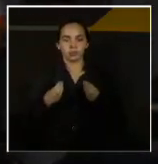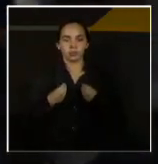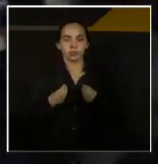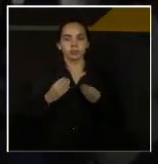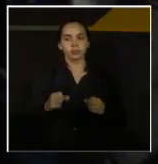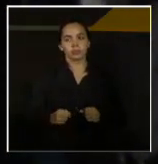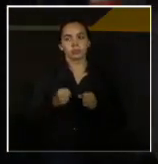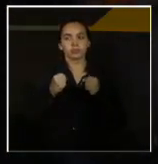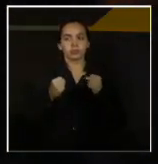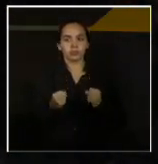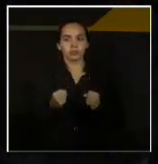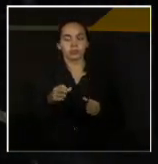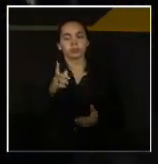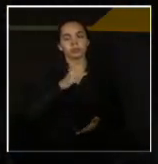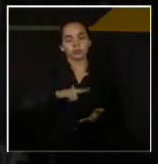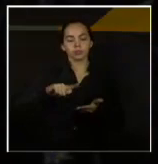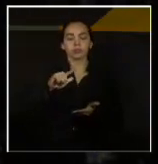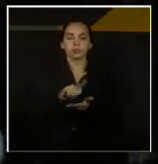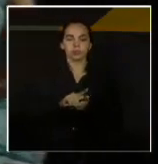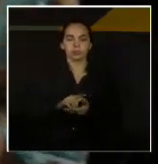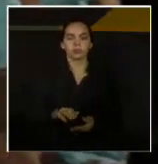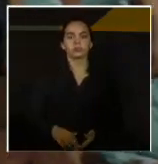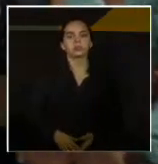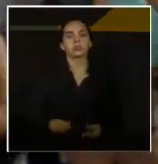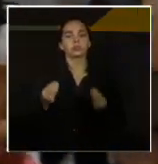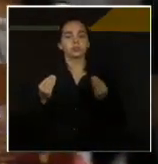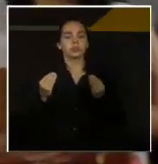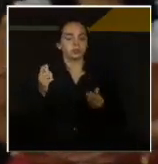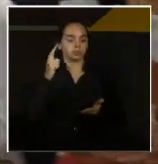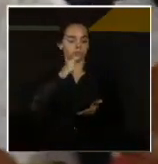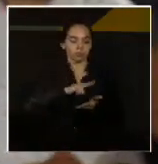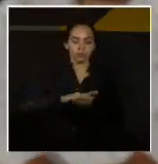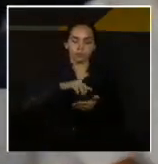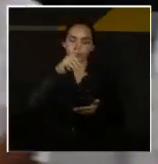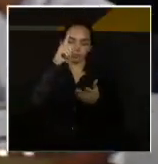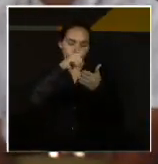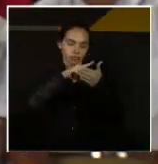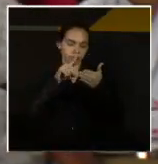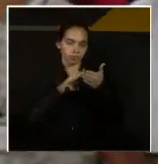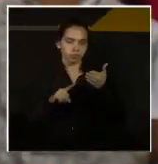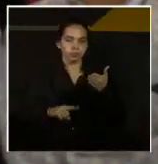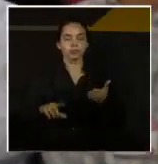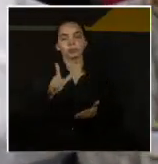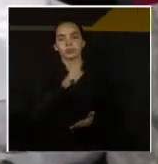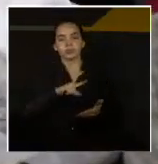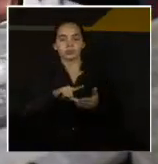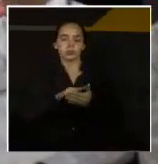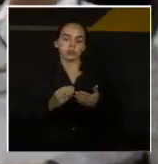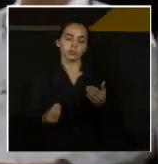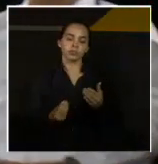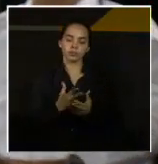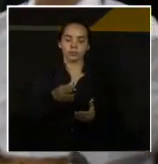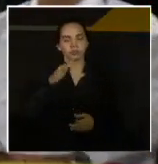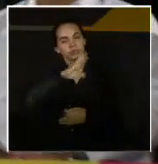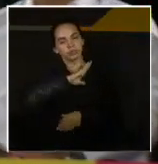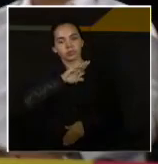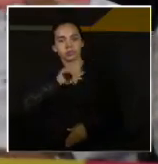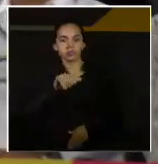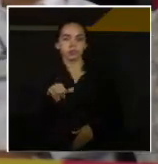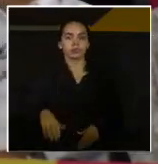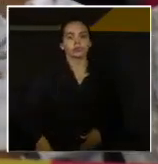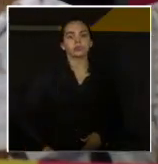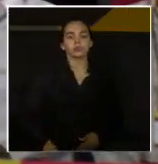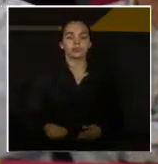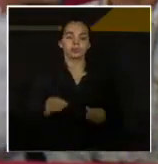asegurar la aplicación de la ley. Hay muchas leyes, y yo tengo el dicho que hay leyes que nacen muertas o hay leyes que nacen con